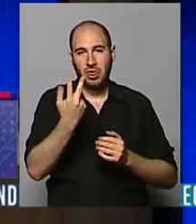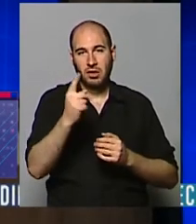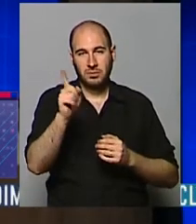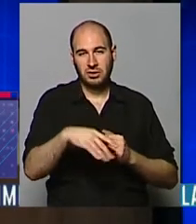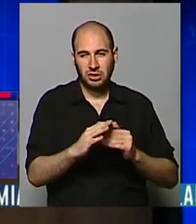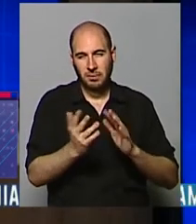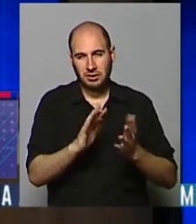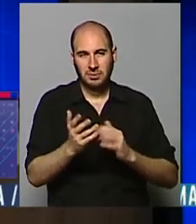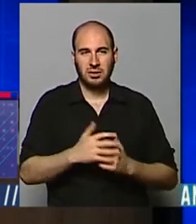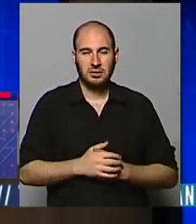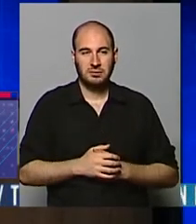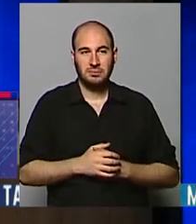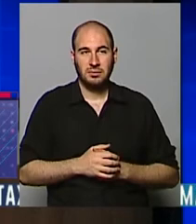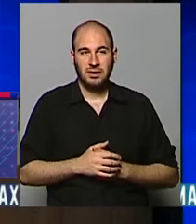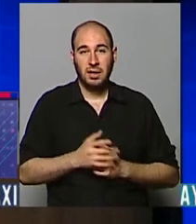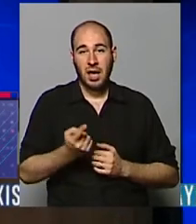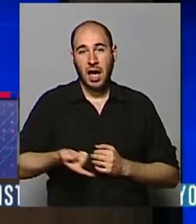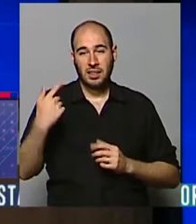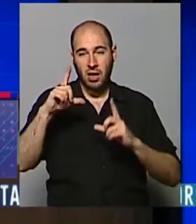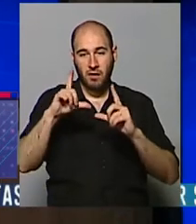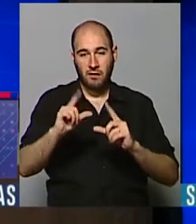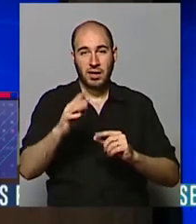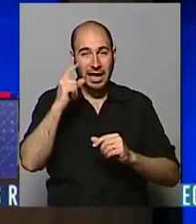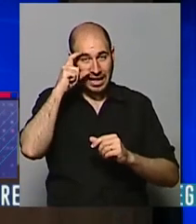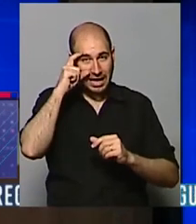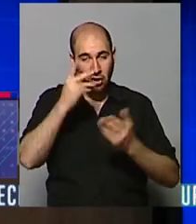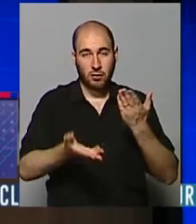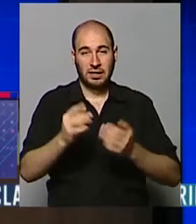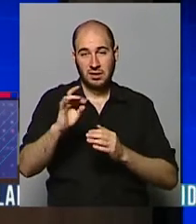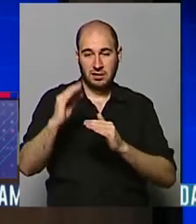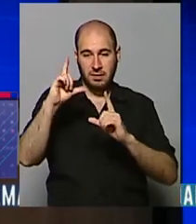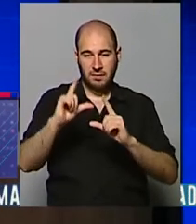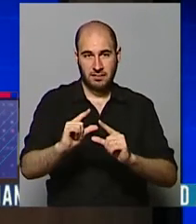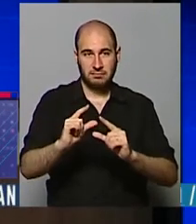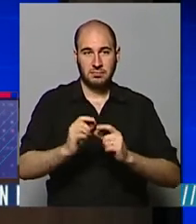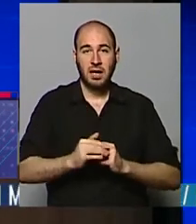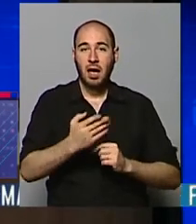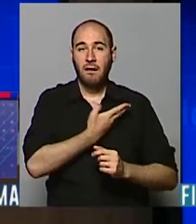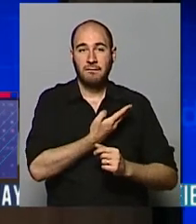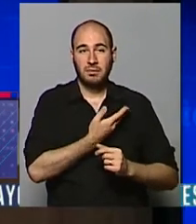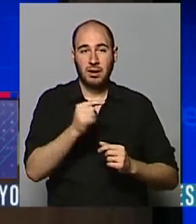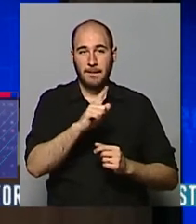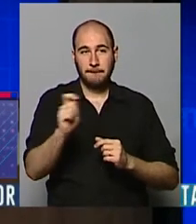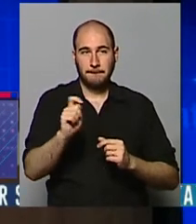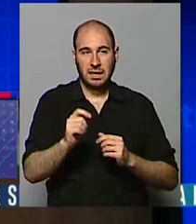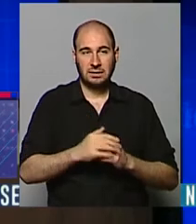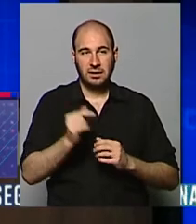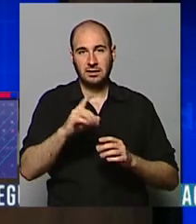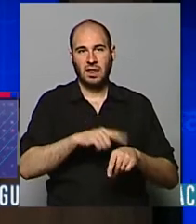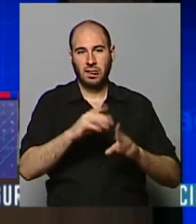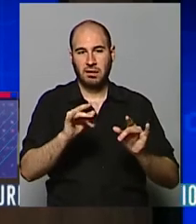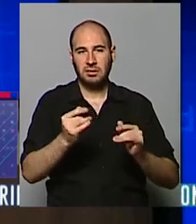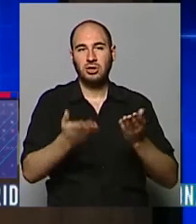2% teniendo en cuenta que ya había bajado un poco de enero con respecto a diciembre y febrero ya no es un mes estás tan estacional